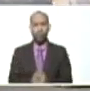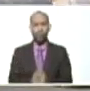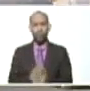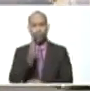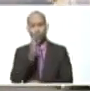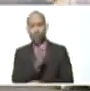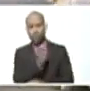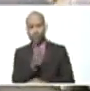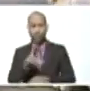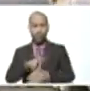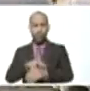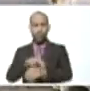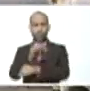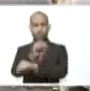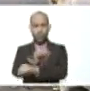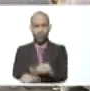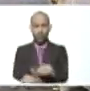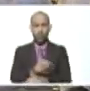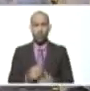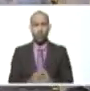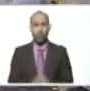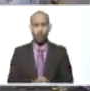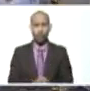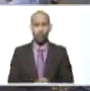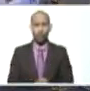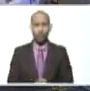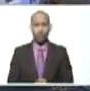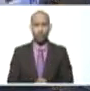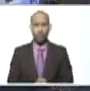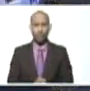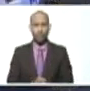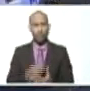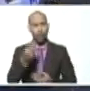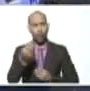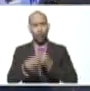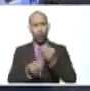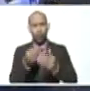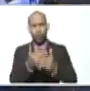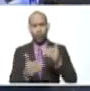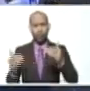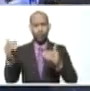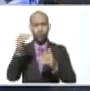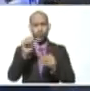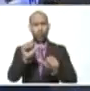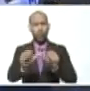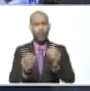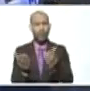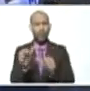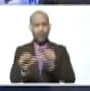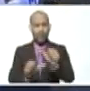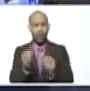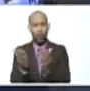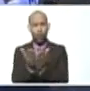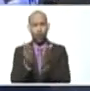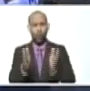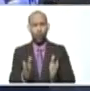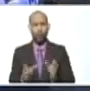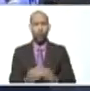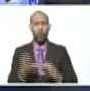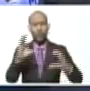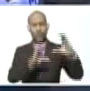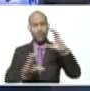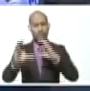Dios, José Gregorio Hernández Cisneros, sea copatrono del ciclo de estudios en Ciencias de la